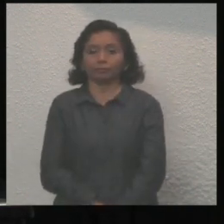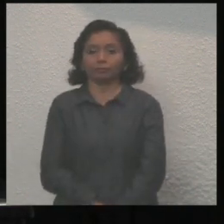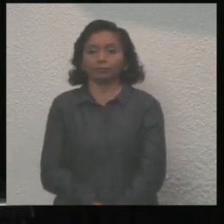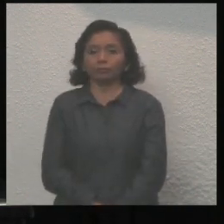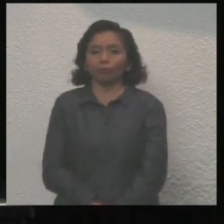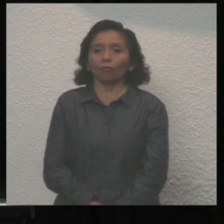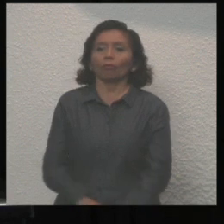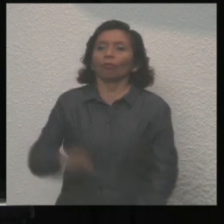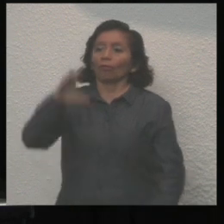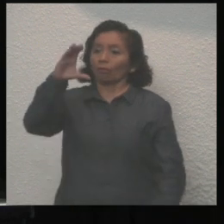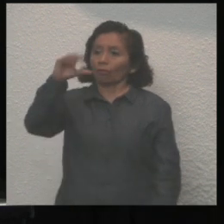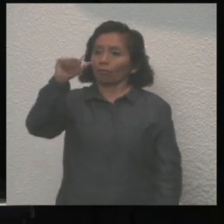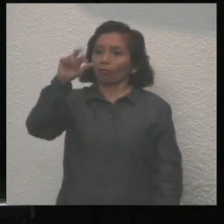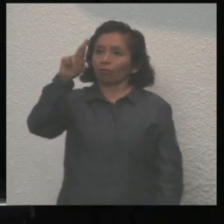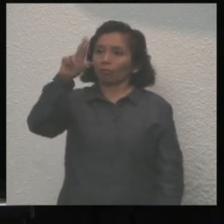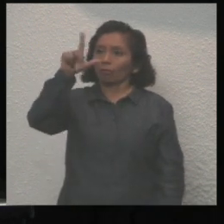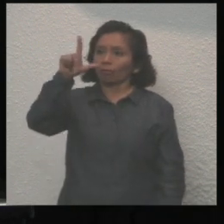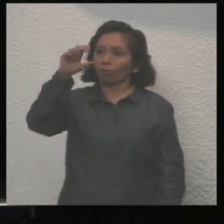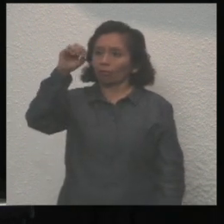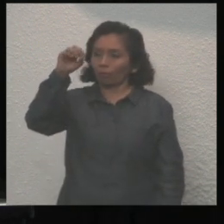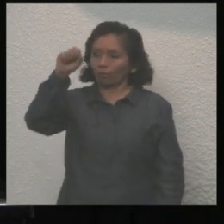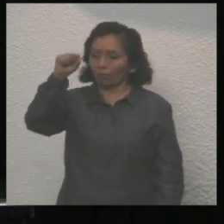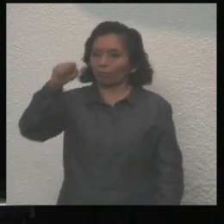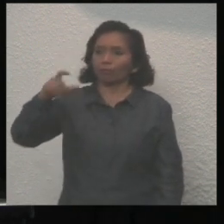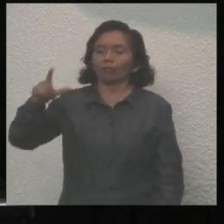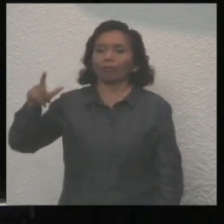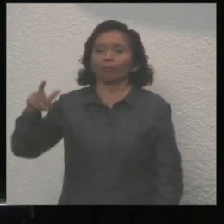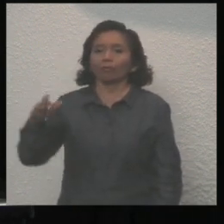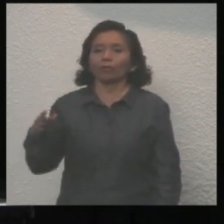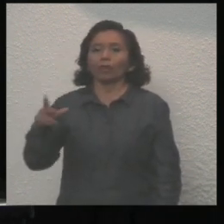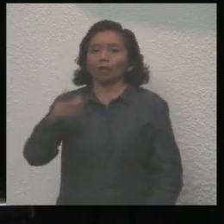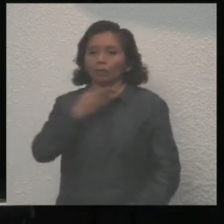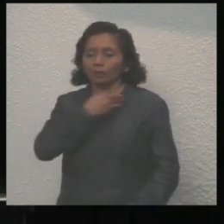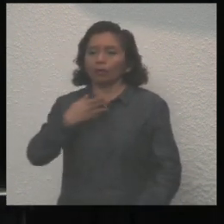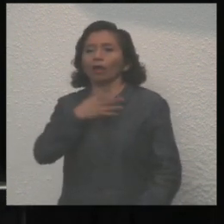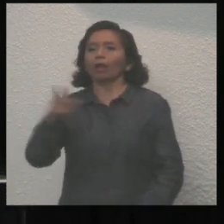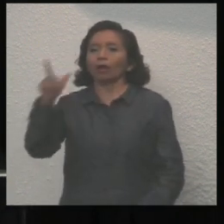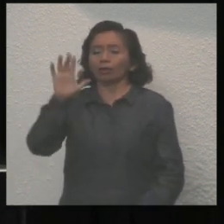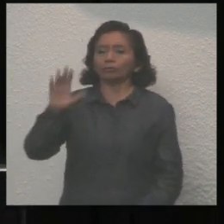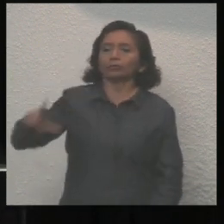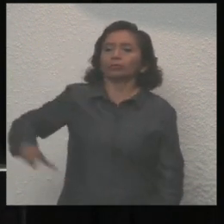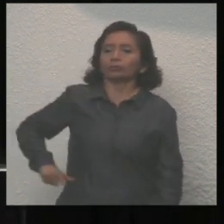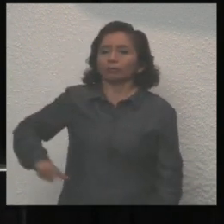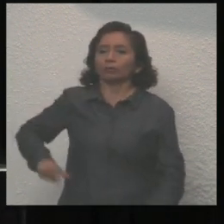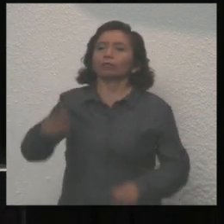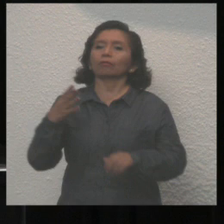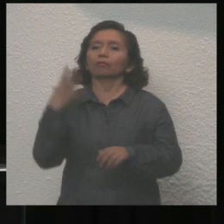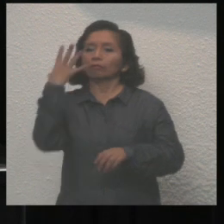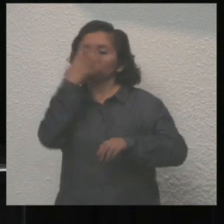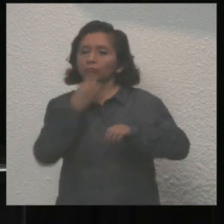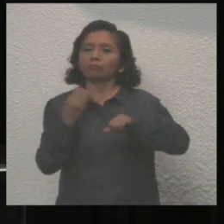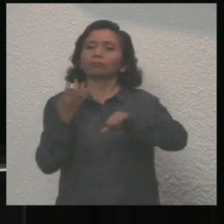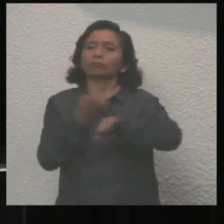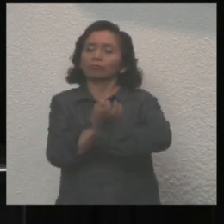contador público Carlos Manuel Joaquín González, gobernador constitucional de nuestro querido estado de Quintana